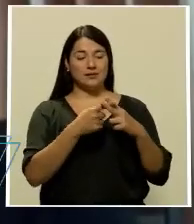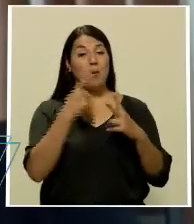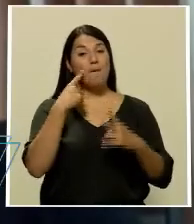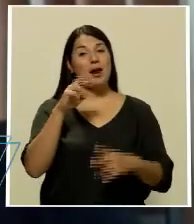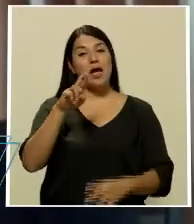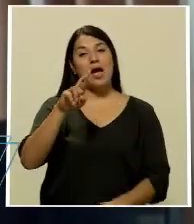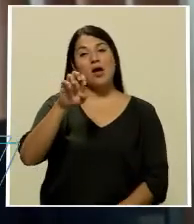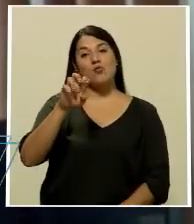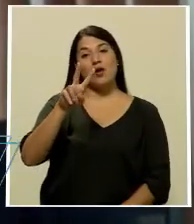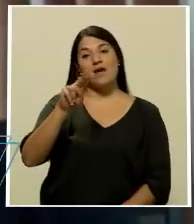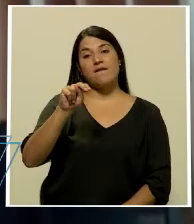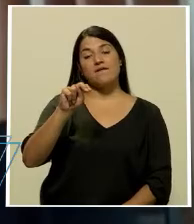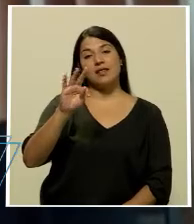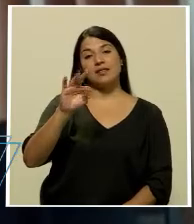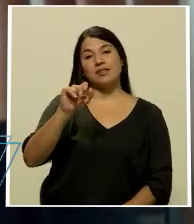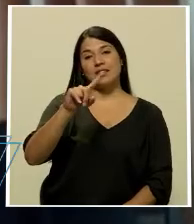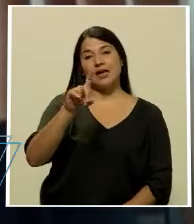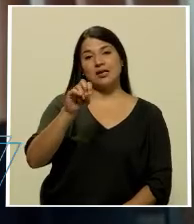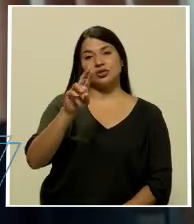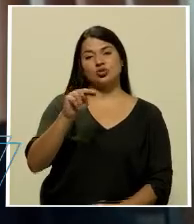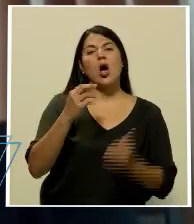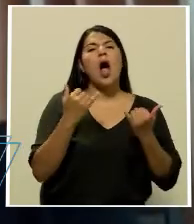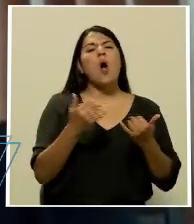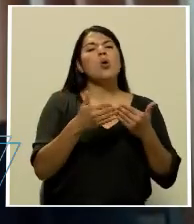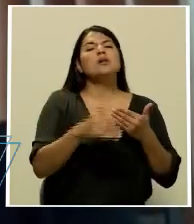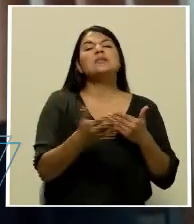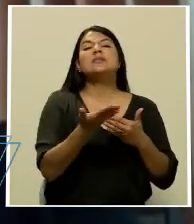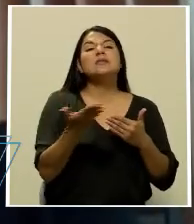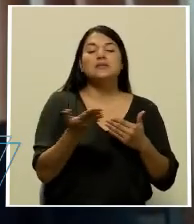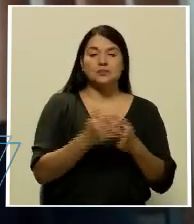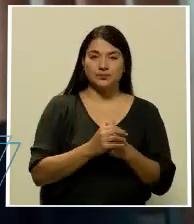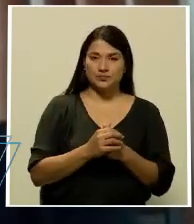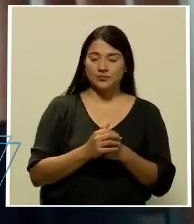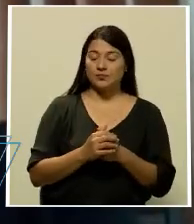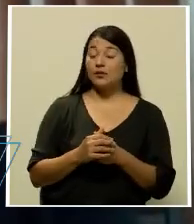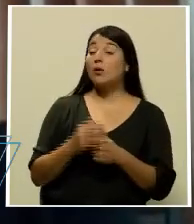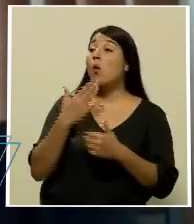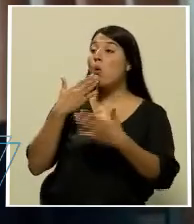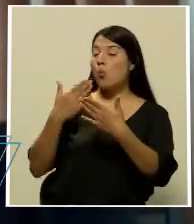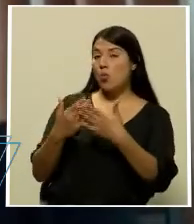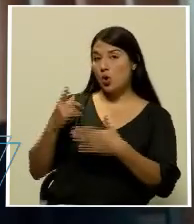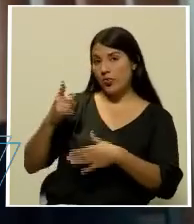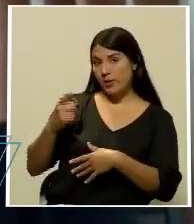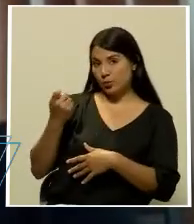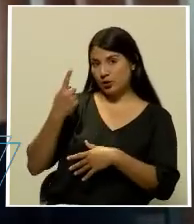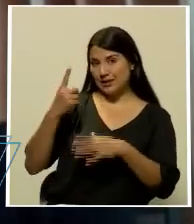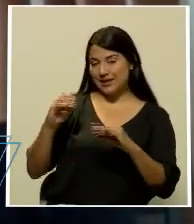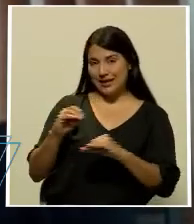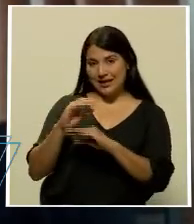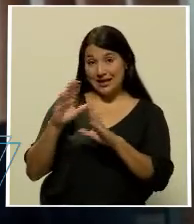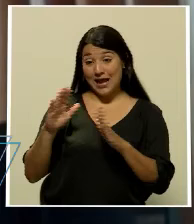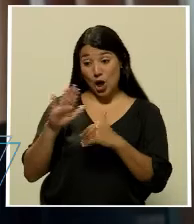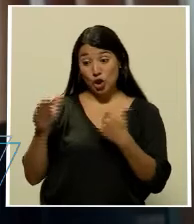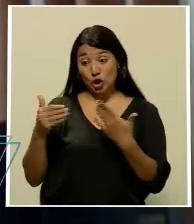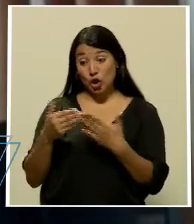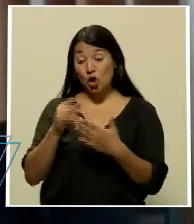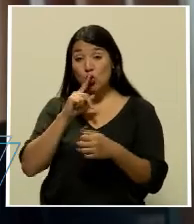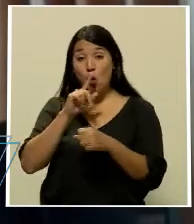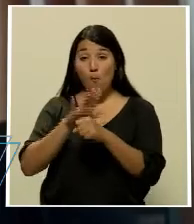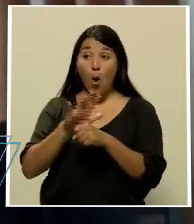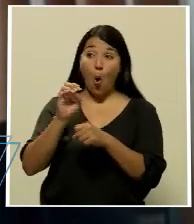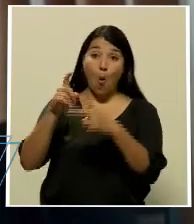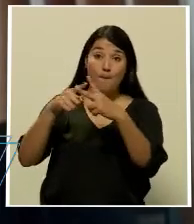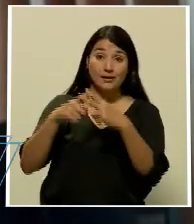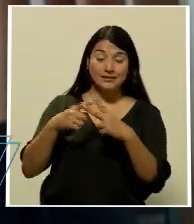Bueno, definitivamente lo primero que hay que tener claro es que todas estas obligaciones que hoy el instituto tiene han sido